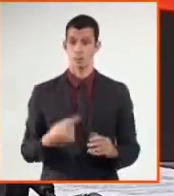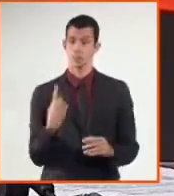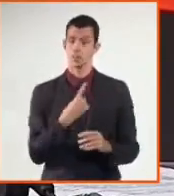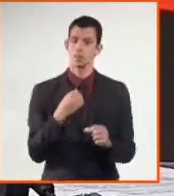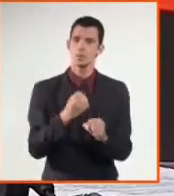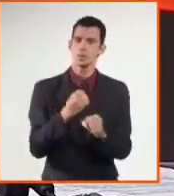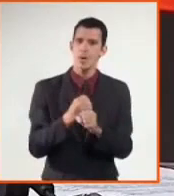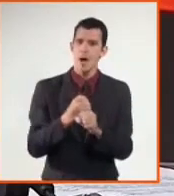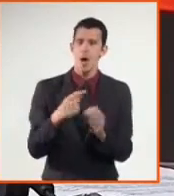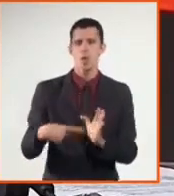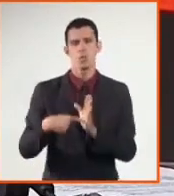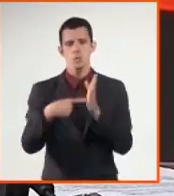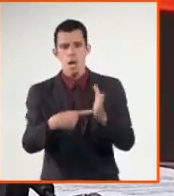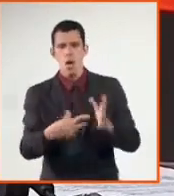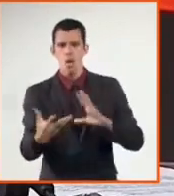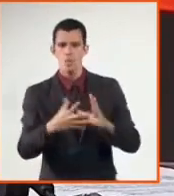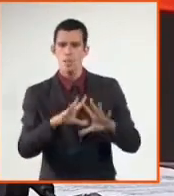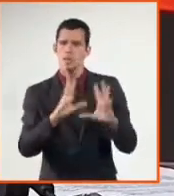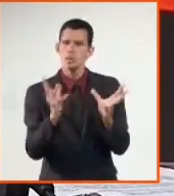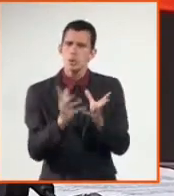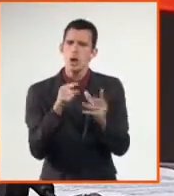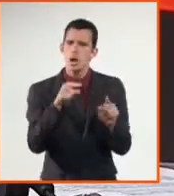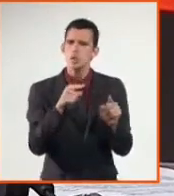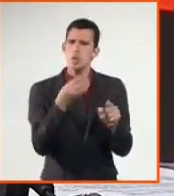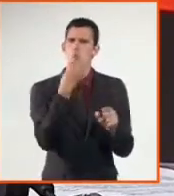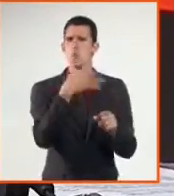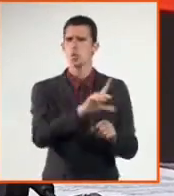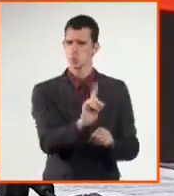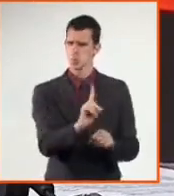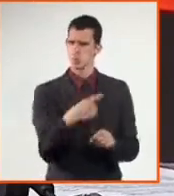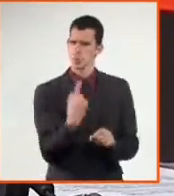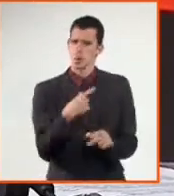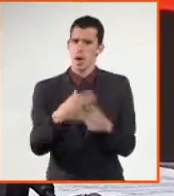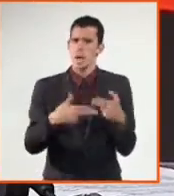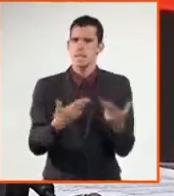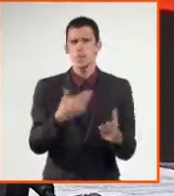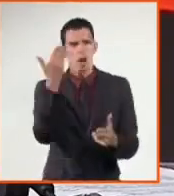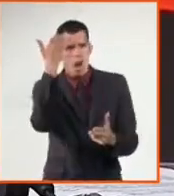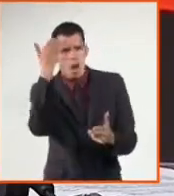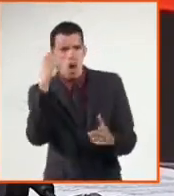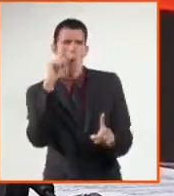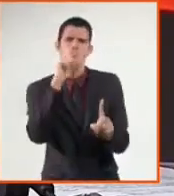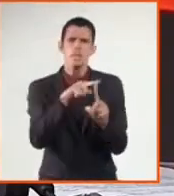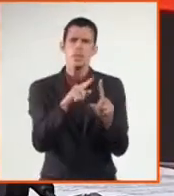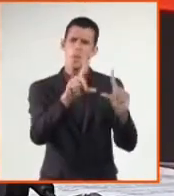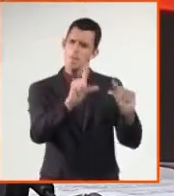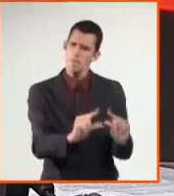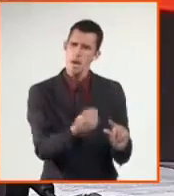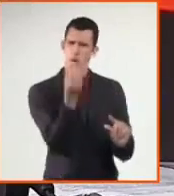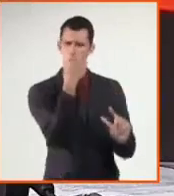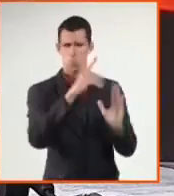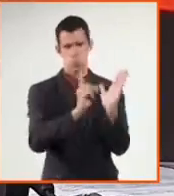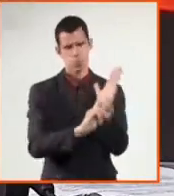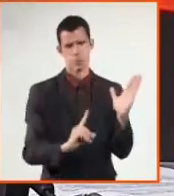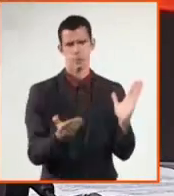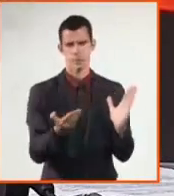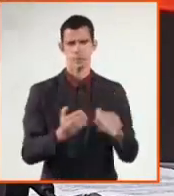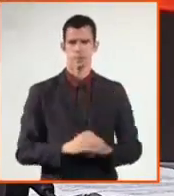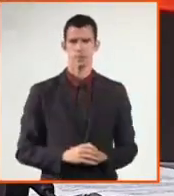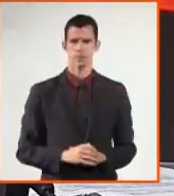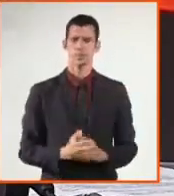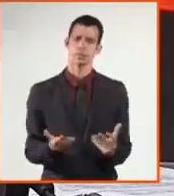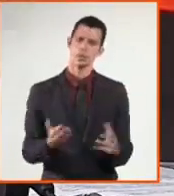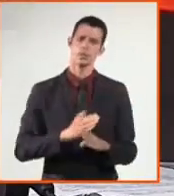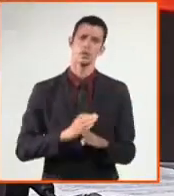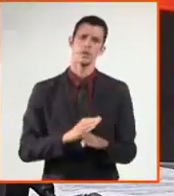desarrollo disminuirlo y sobre todo hacer un uso racional del consumo huevo y repito de energía eléctrica no se trata de tenerlo todo apagado por tenerlo